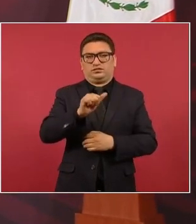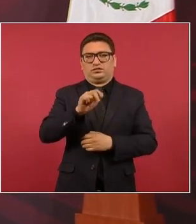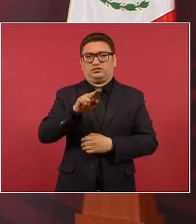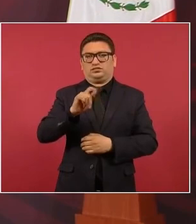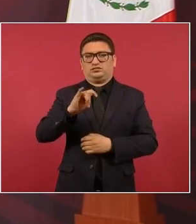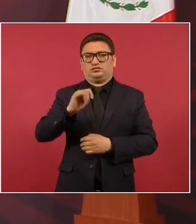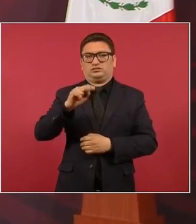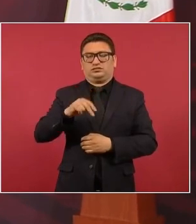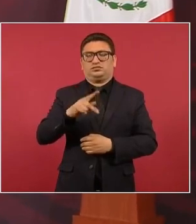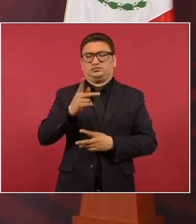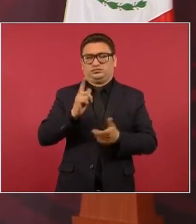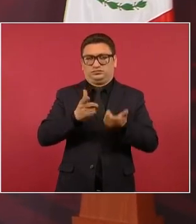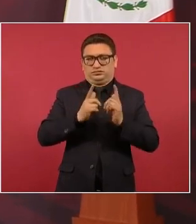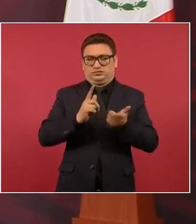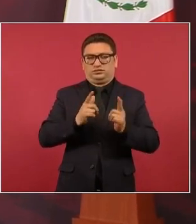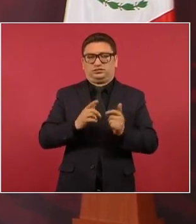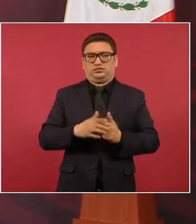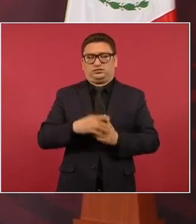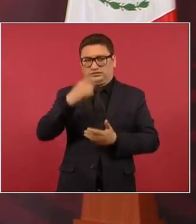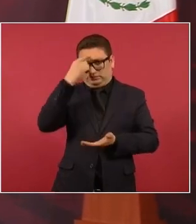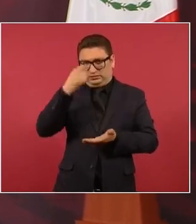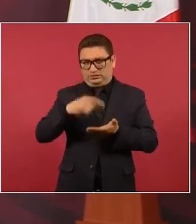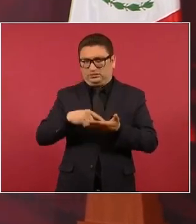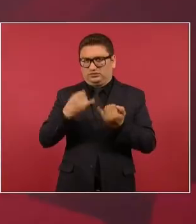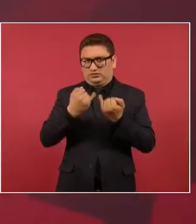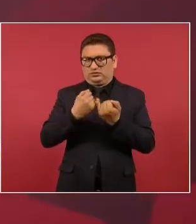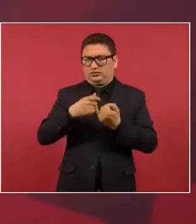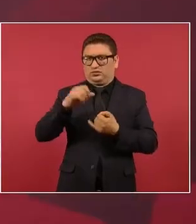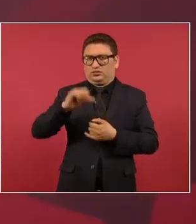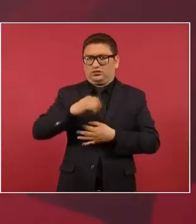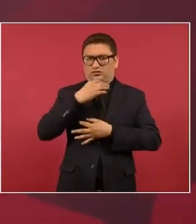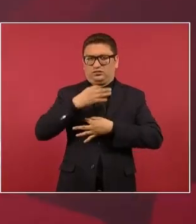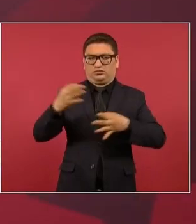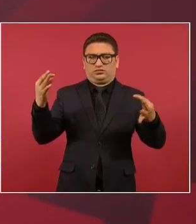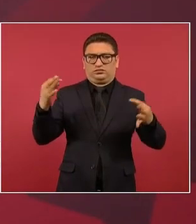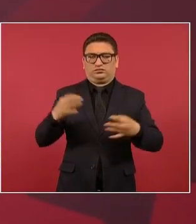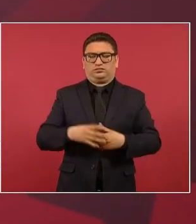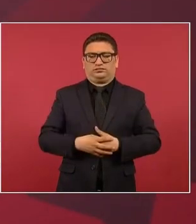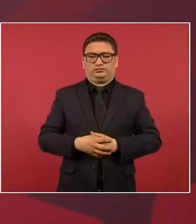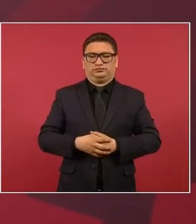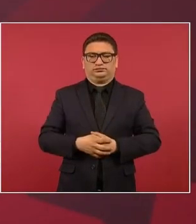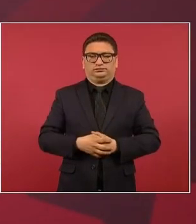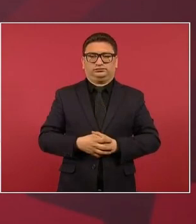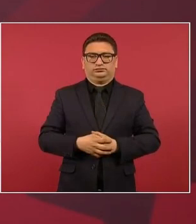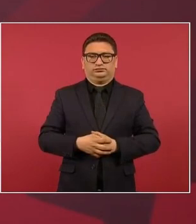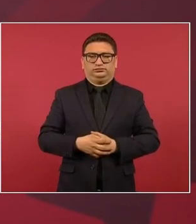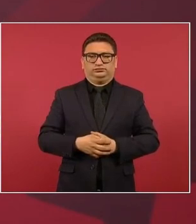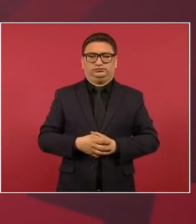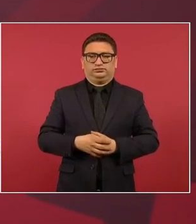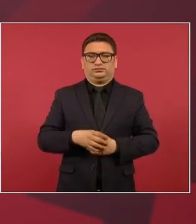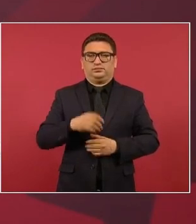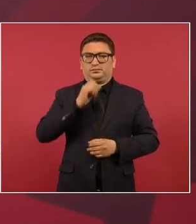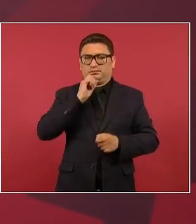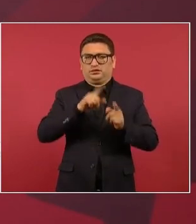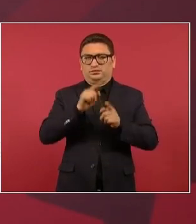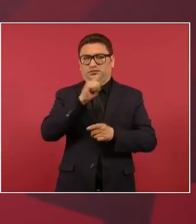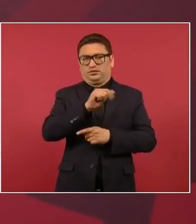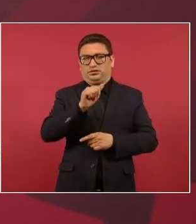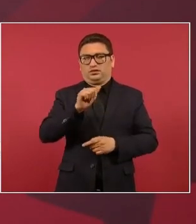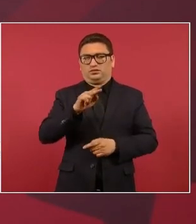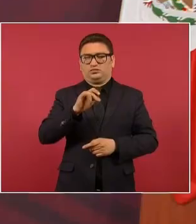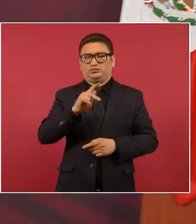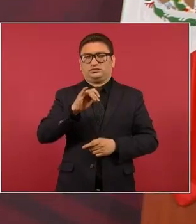Texas. Incluso creo que el anuncio va a ser hoy en Austin, Texas.